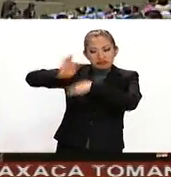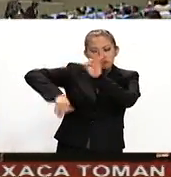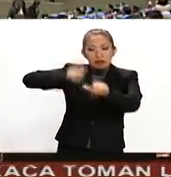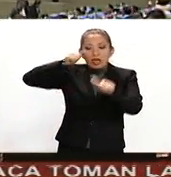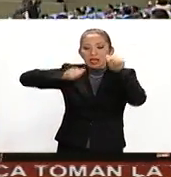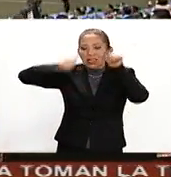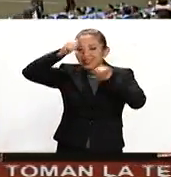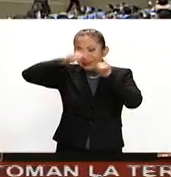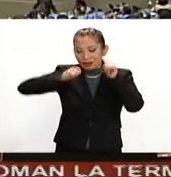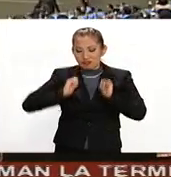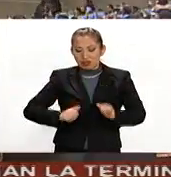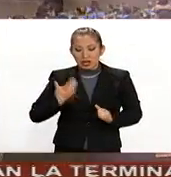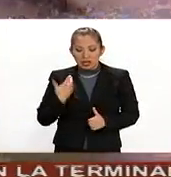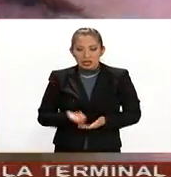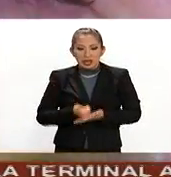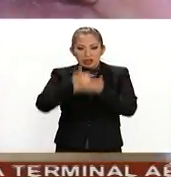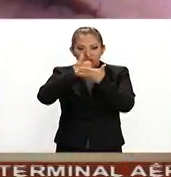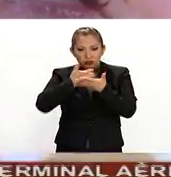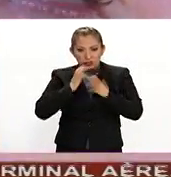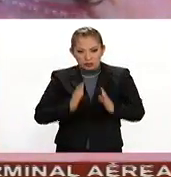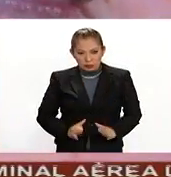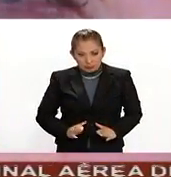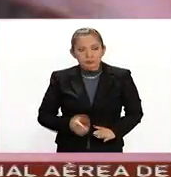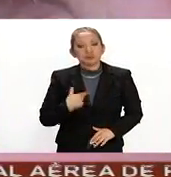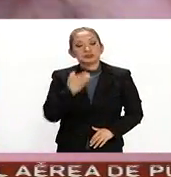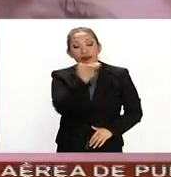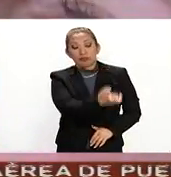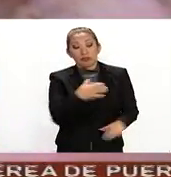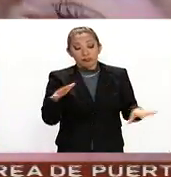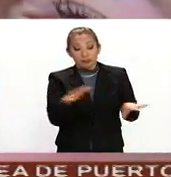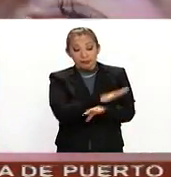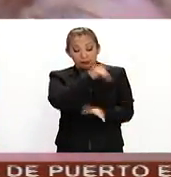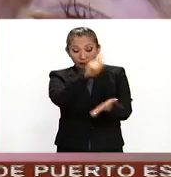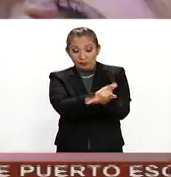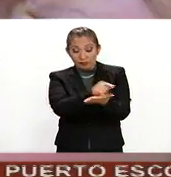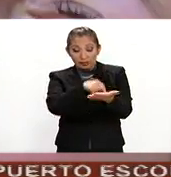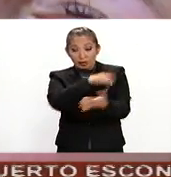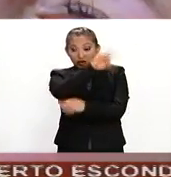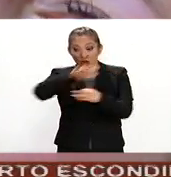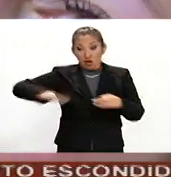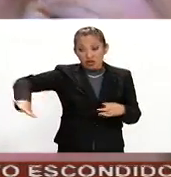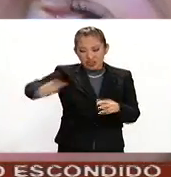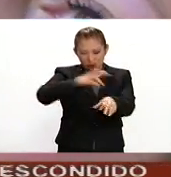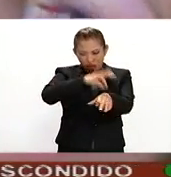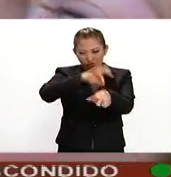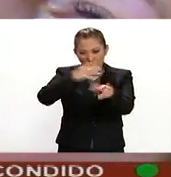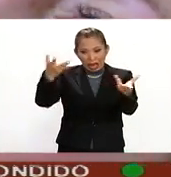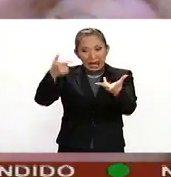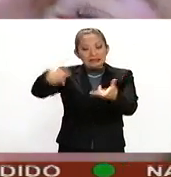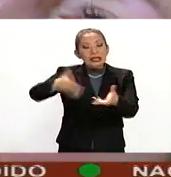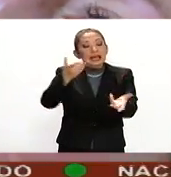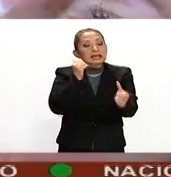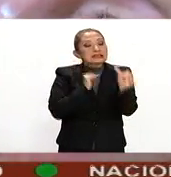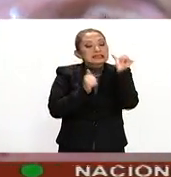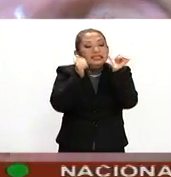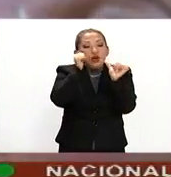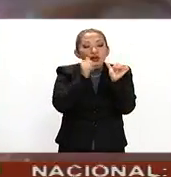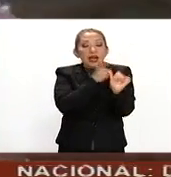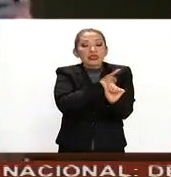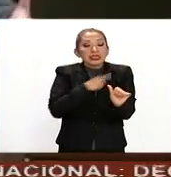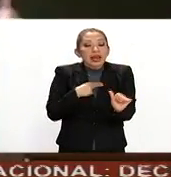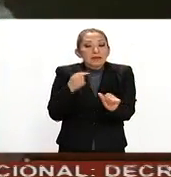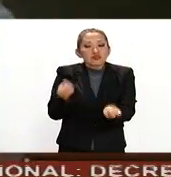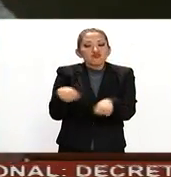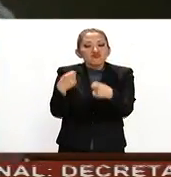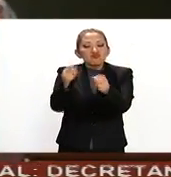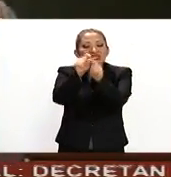cirugías estéticas y reconstructivas. Con esta modificación, todos los que realicen este tipo de cirugías deben